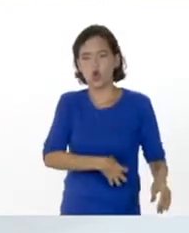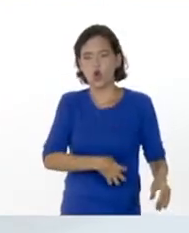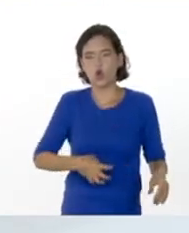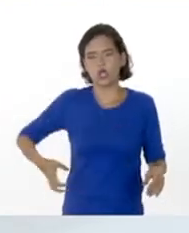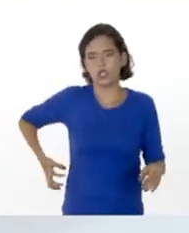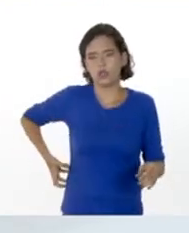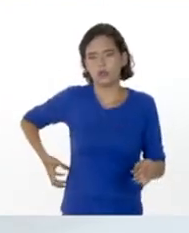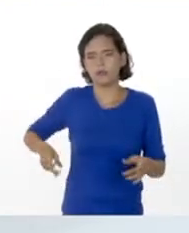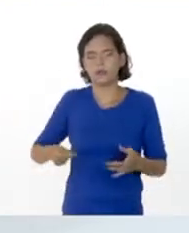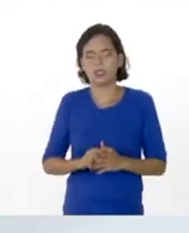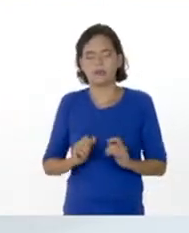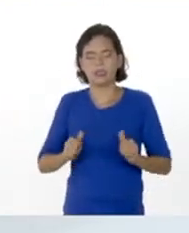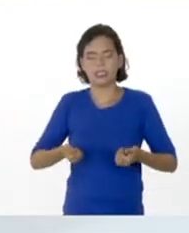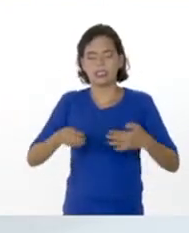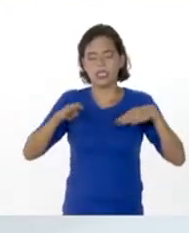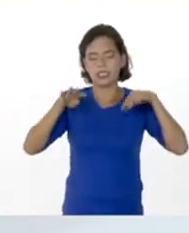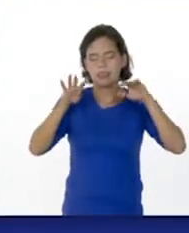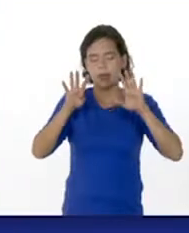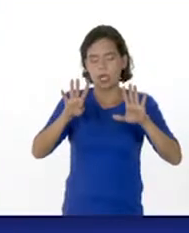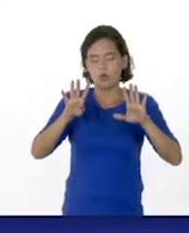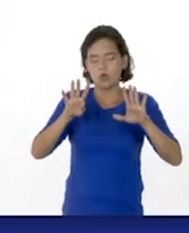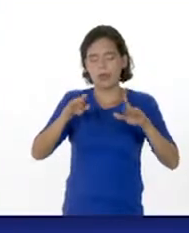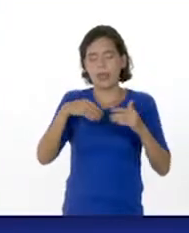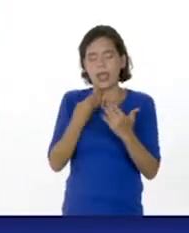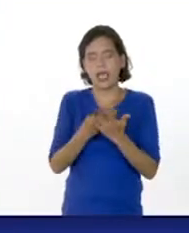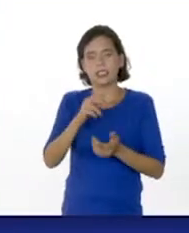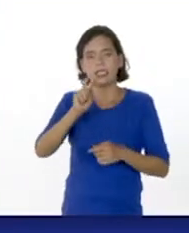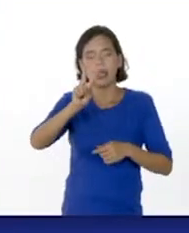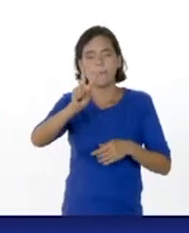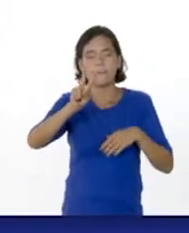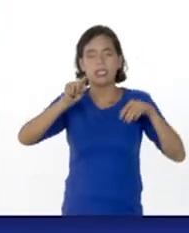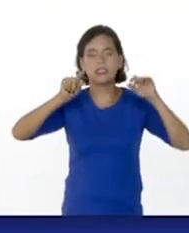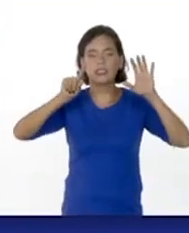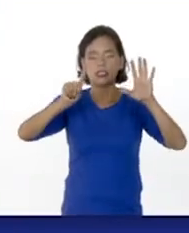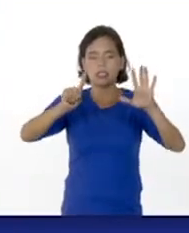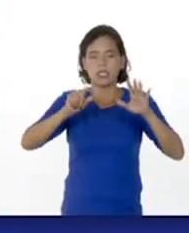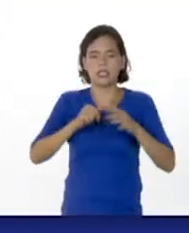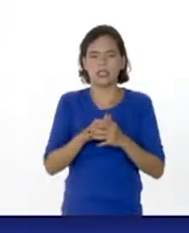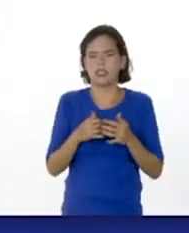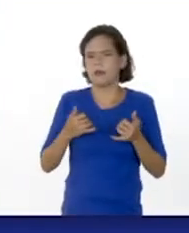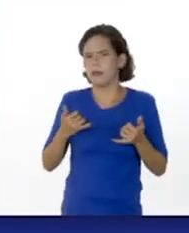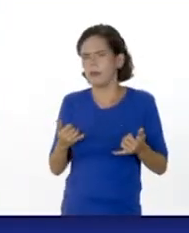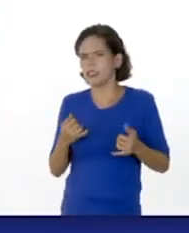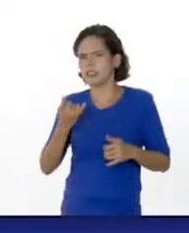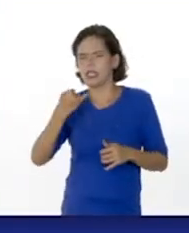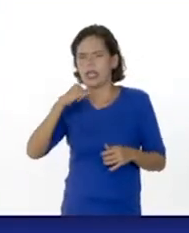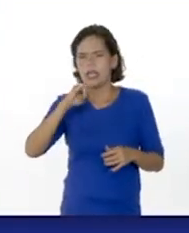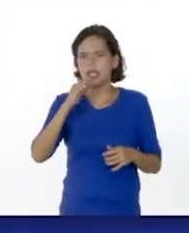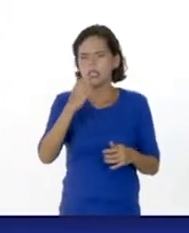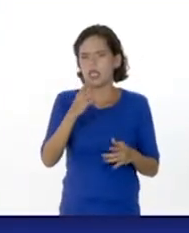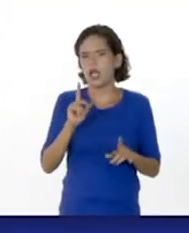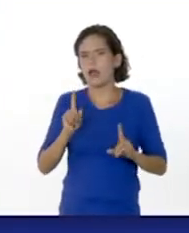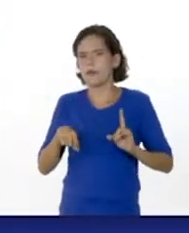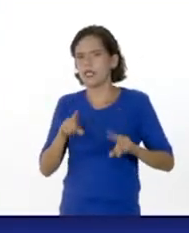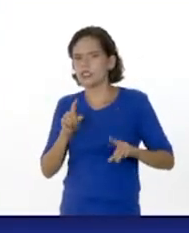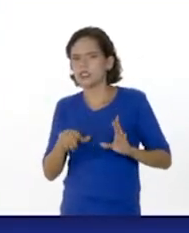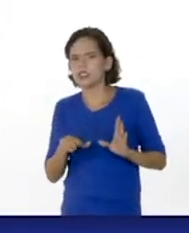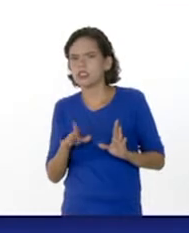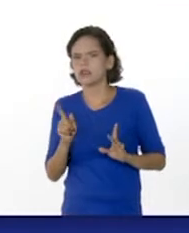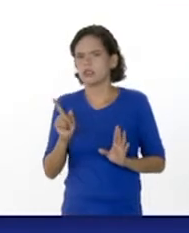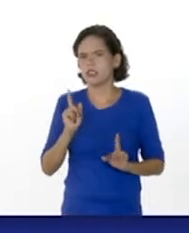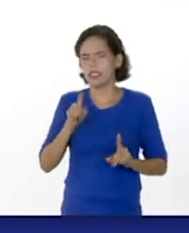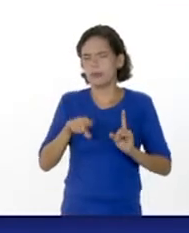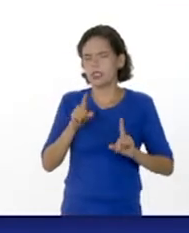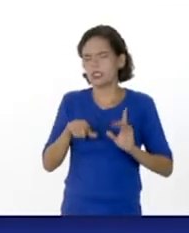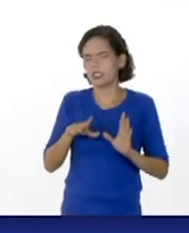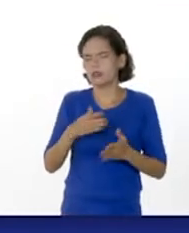ser desde la semana 9 hasta la semana 26. ¿Qué va a pasar allí? En algunas, en algunas edad, dependiendo del tipo de